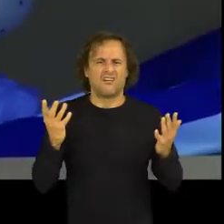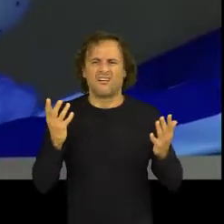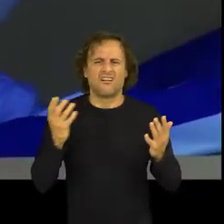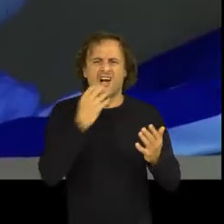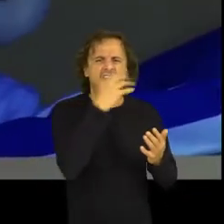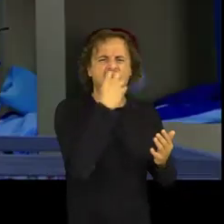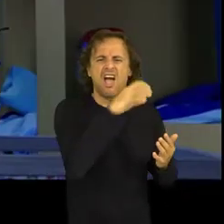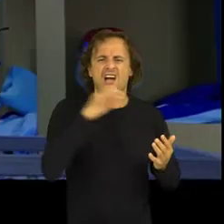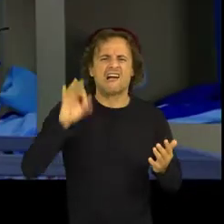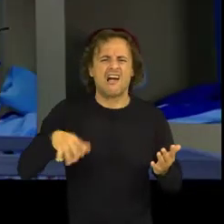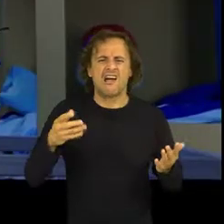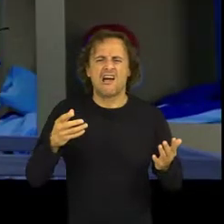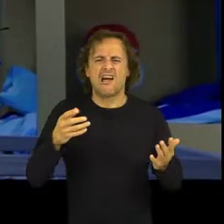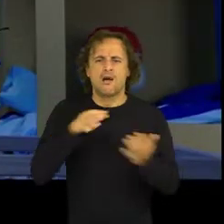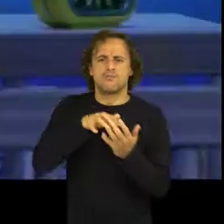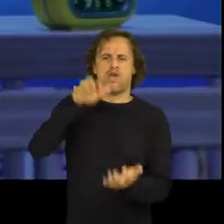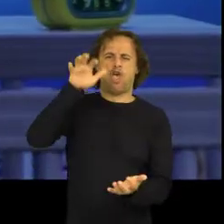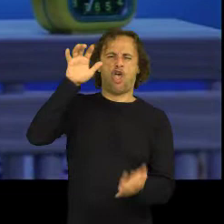¿Quién bramou?